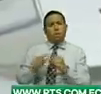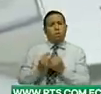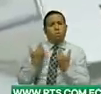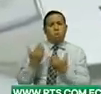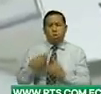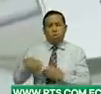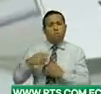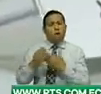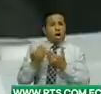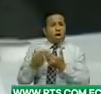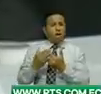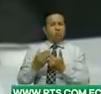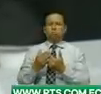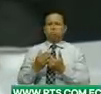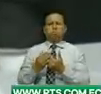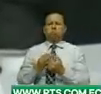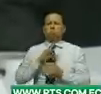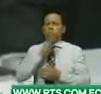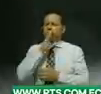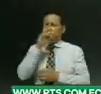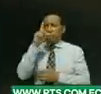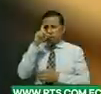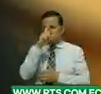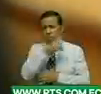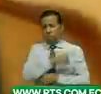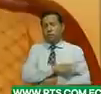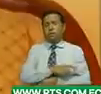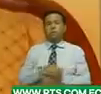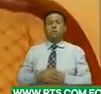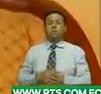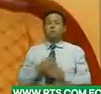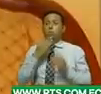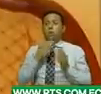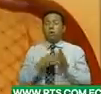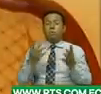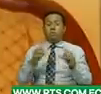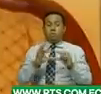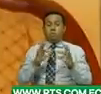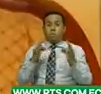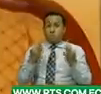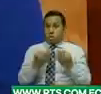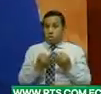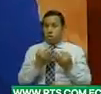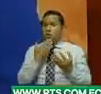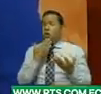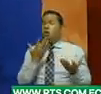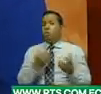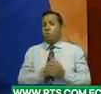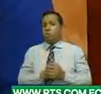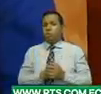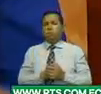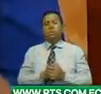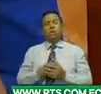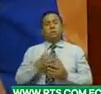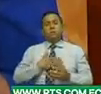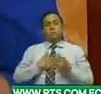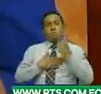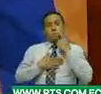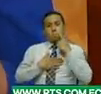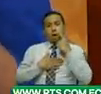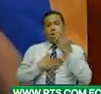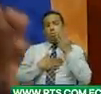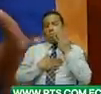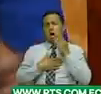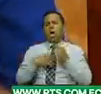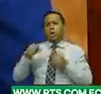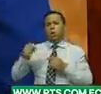existido momentos cruciales en la toma de decisiones. ¿La familia influye en eso también? Mis padres no es que me dicen vota sí o me decían